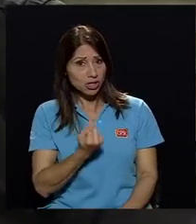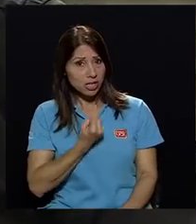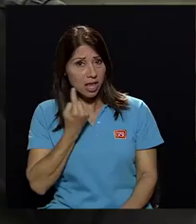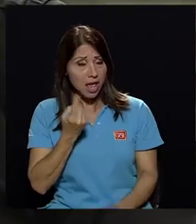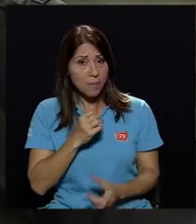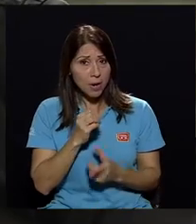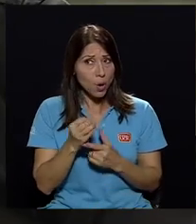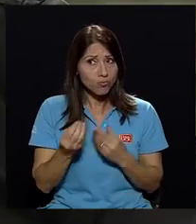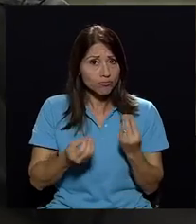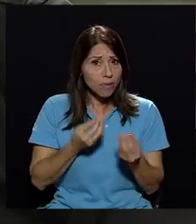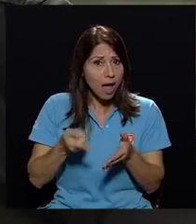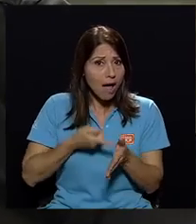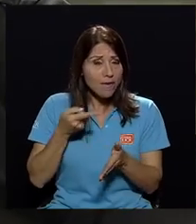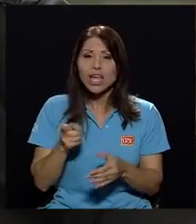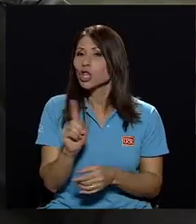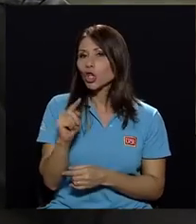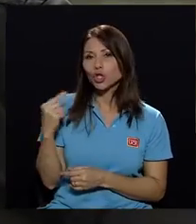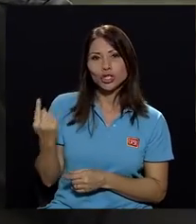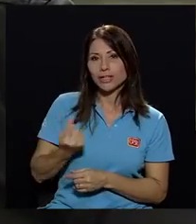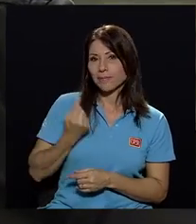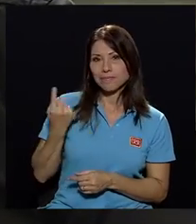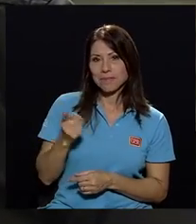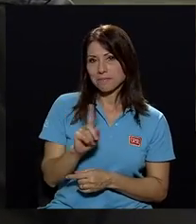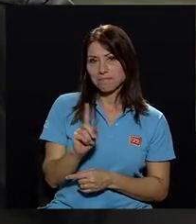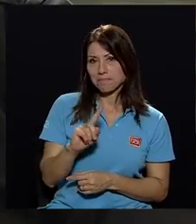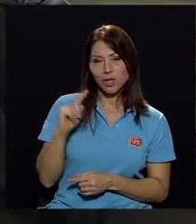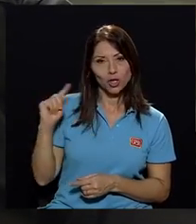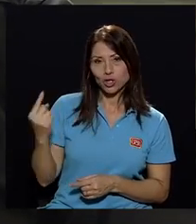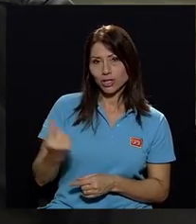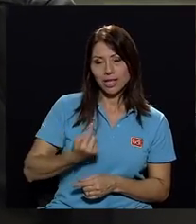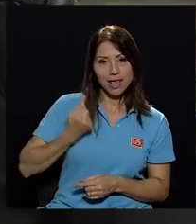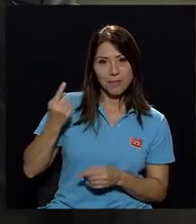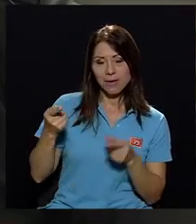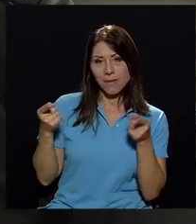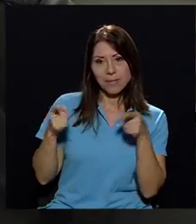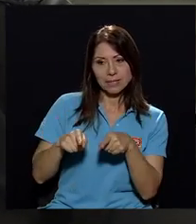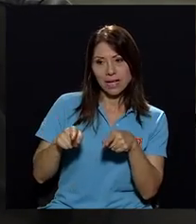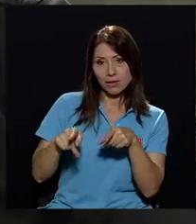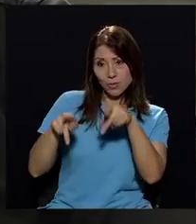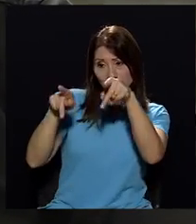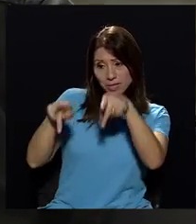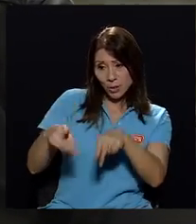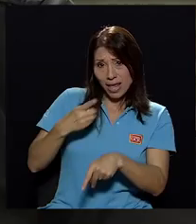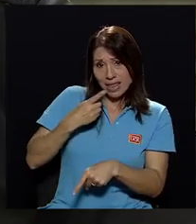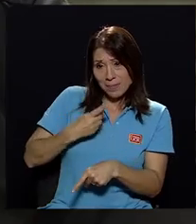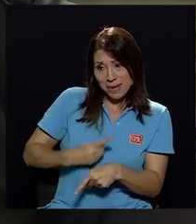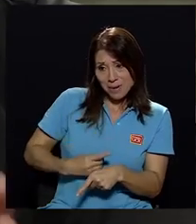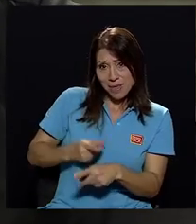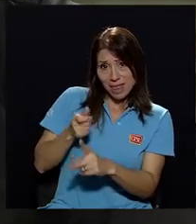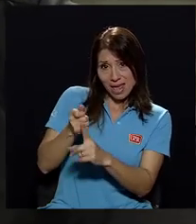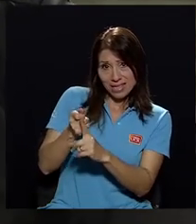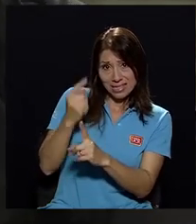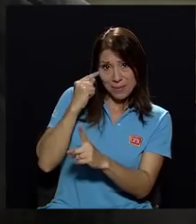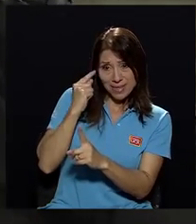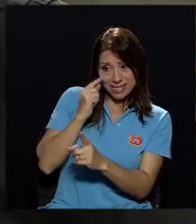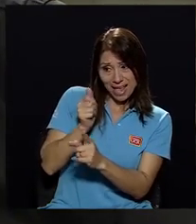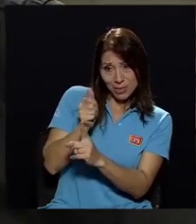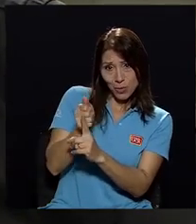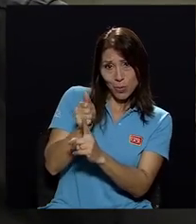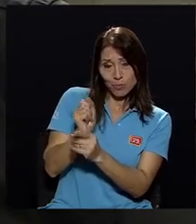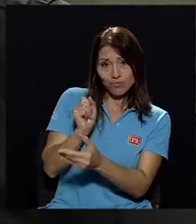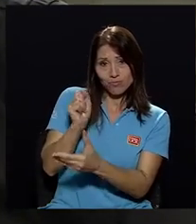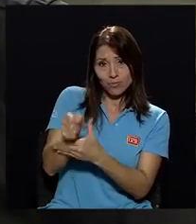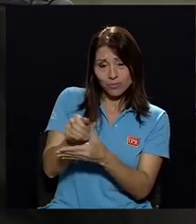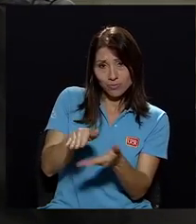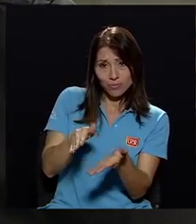o solo en algunos casos? No siempre vamos a presentar, o se nos va a presentar una persona deprimida que esté pensando